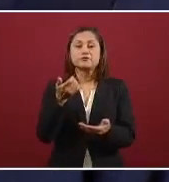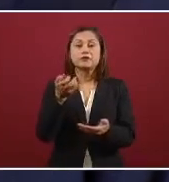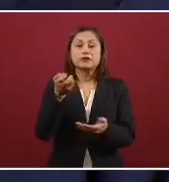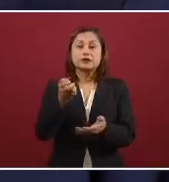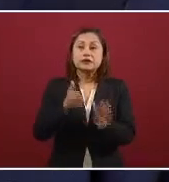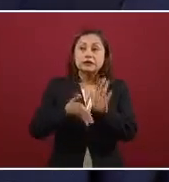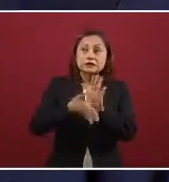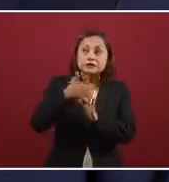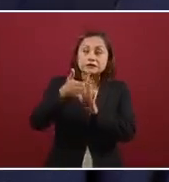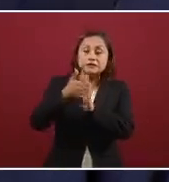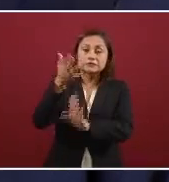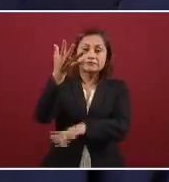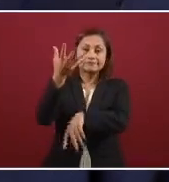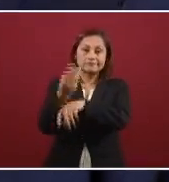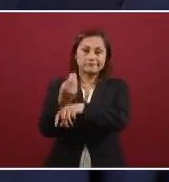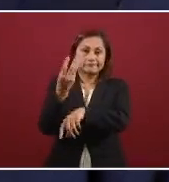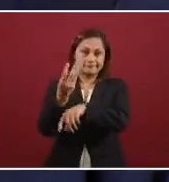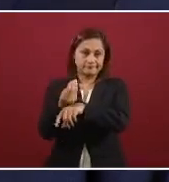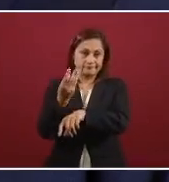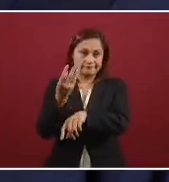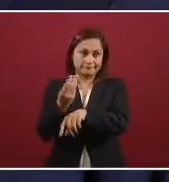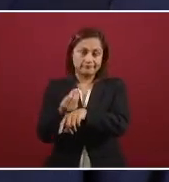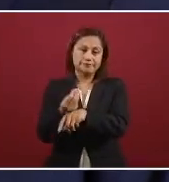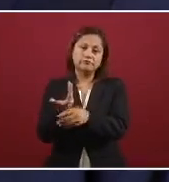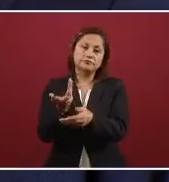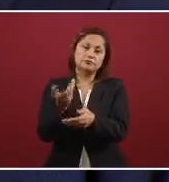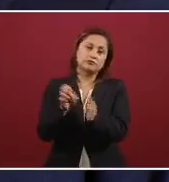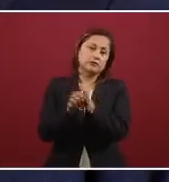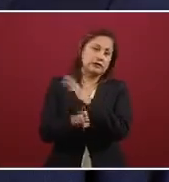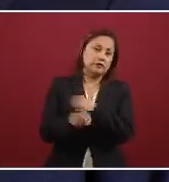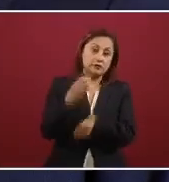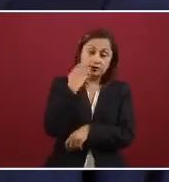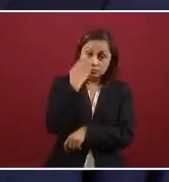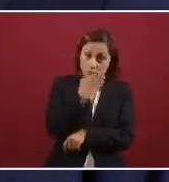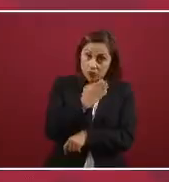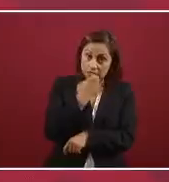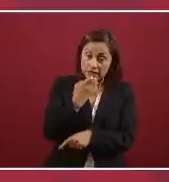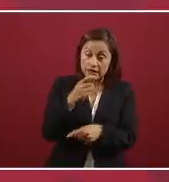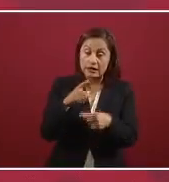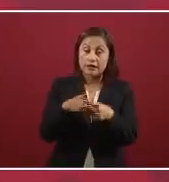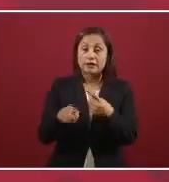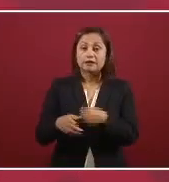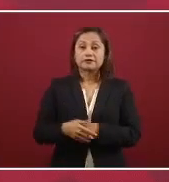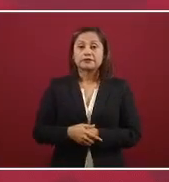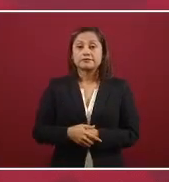que ver con la reparación de escuelas, de